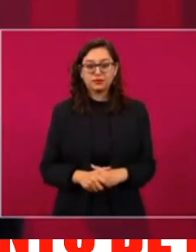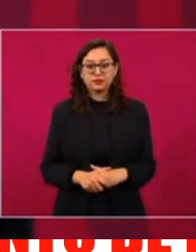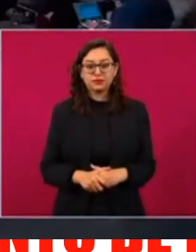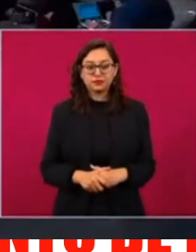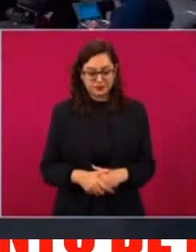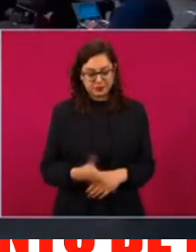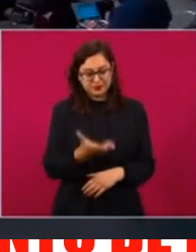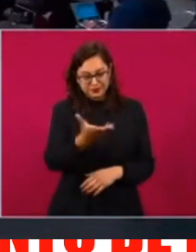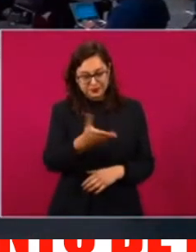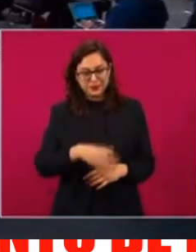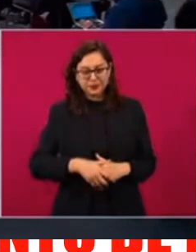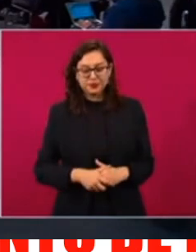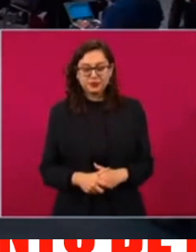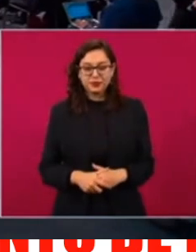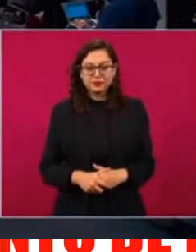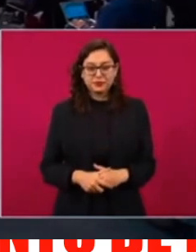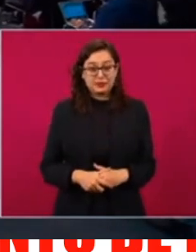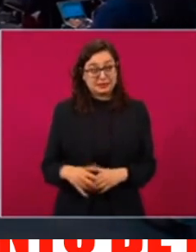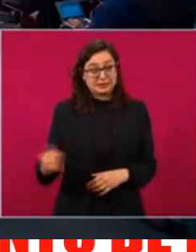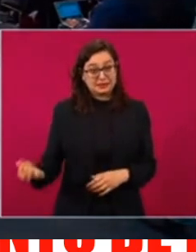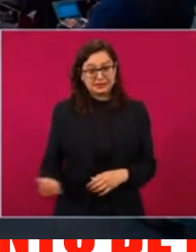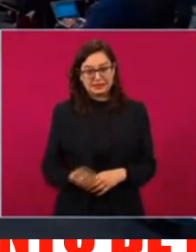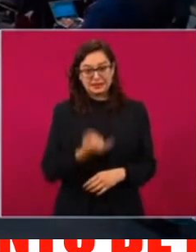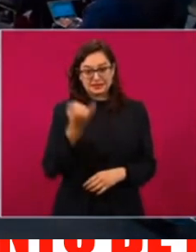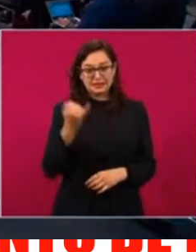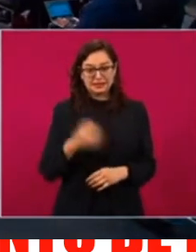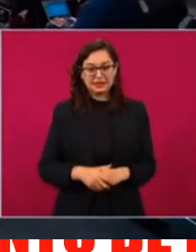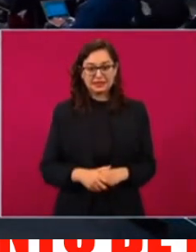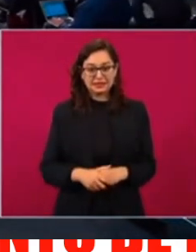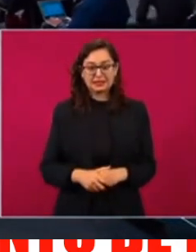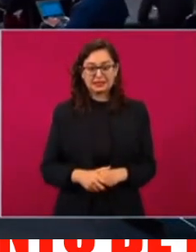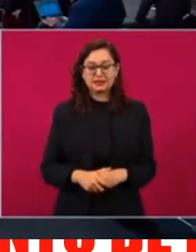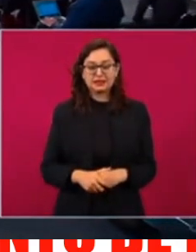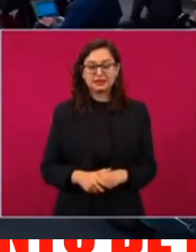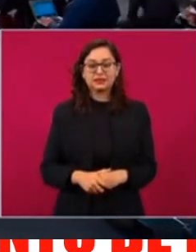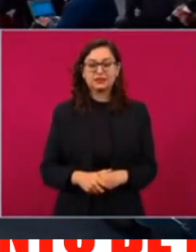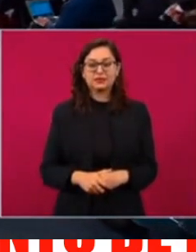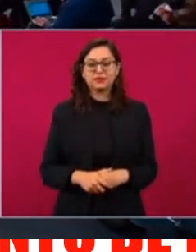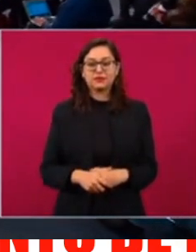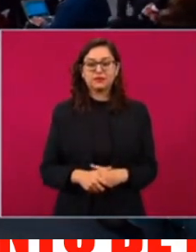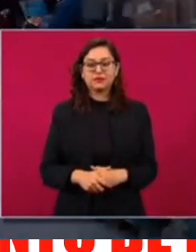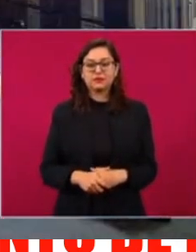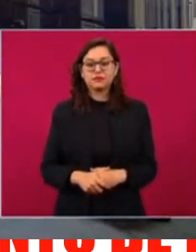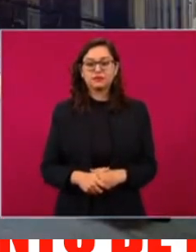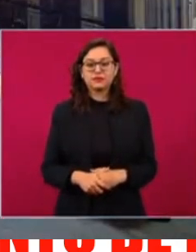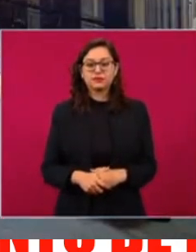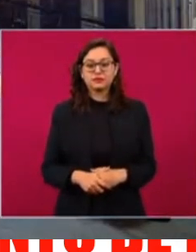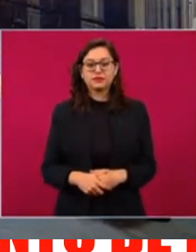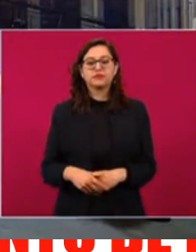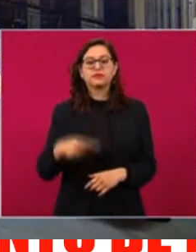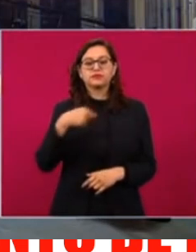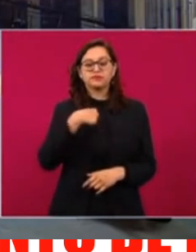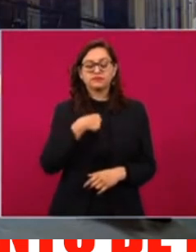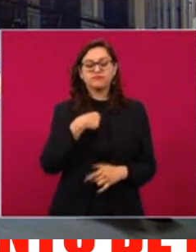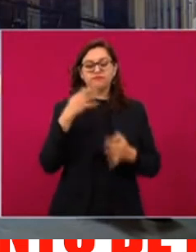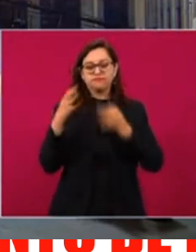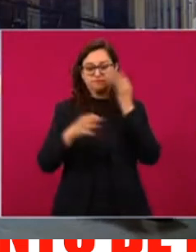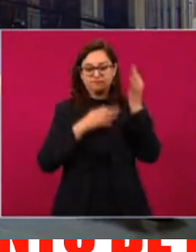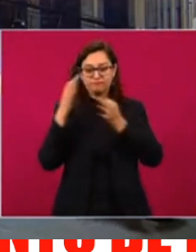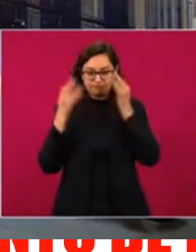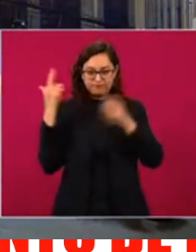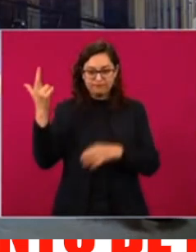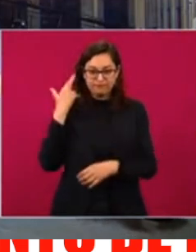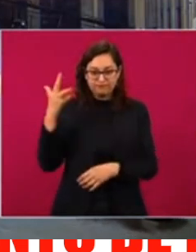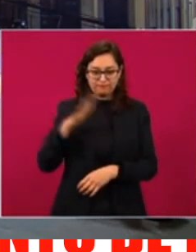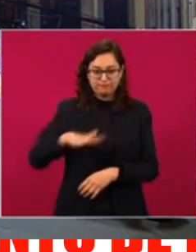para saber y así informarnos de qué estados son, si es de que ya recibieron y también, si no han recibido, también compártanos de